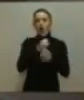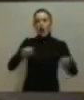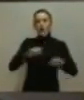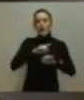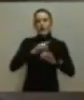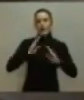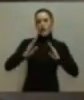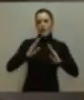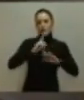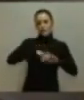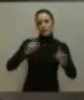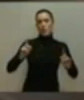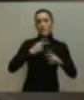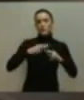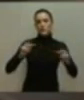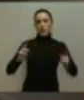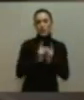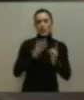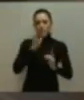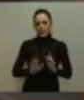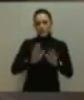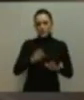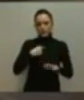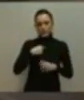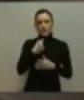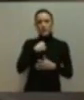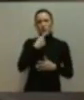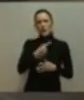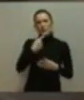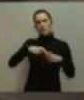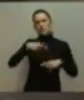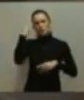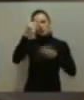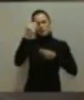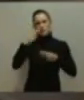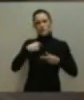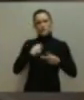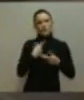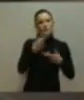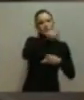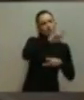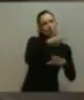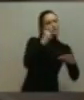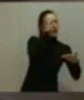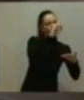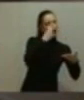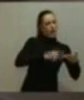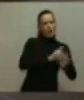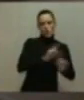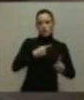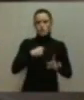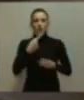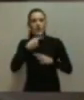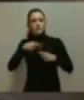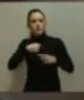se acorten. Mire, yo para decir lo que pienso no necesito que lo filtre nadie. O sea, yo lo que le digo se lo digo directamente y cuando vengo